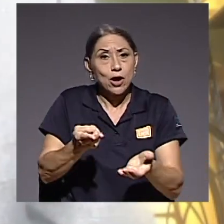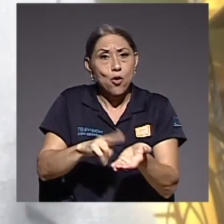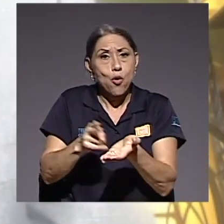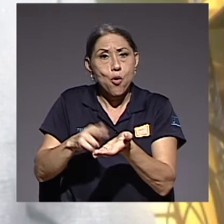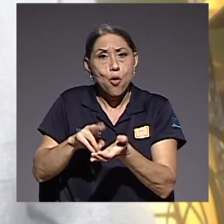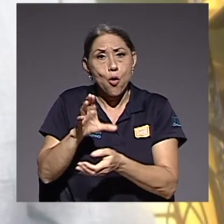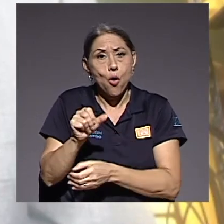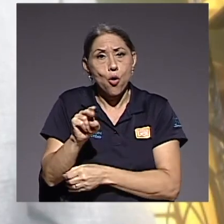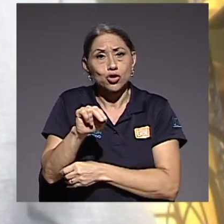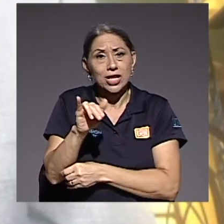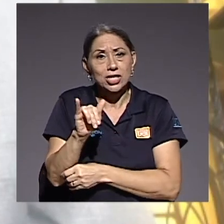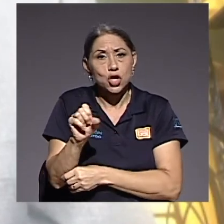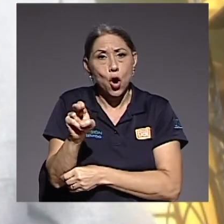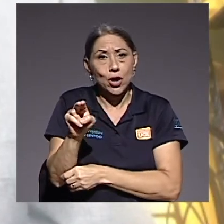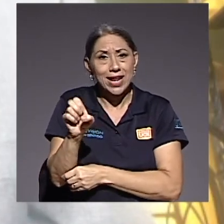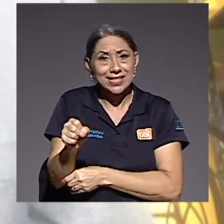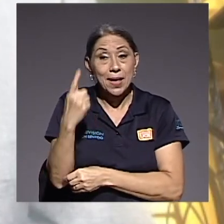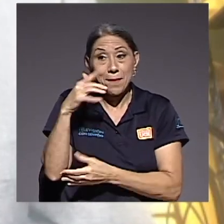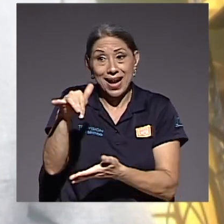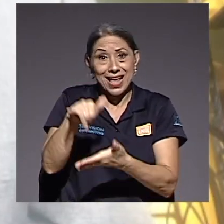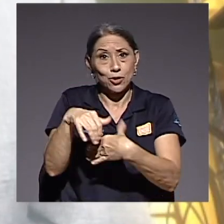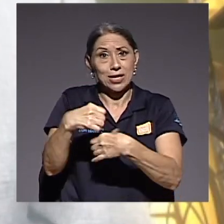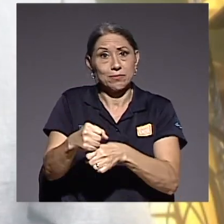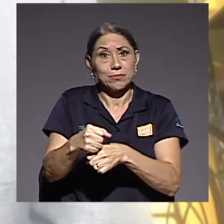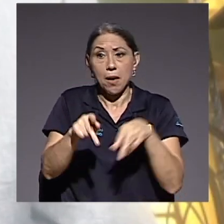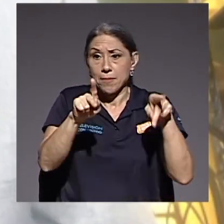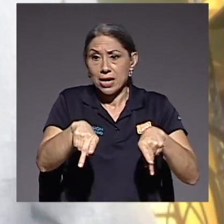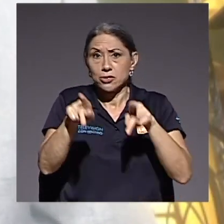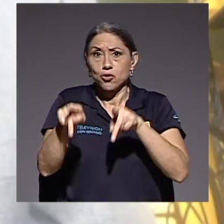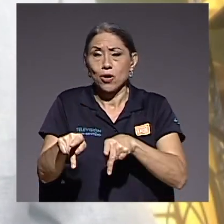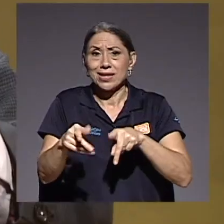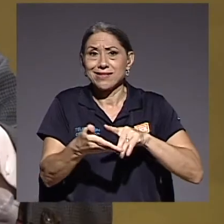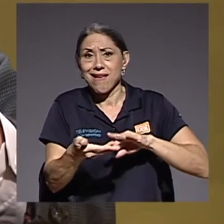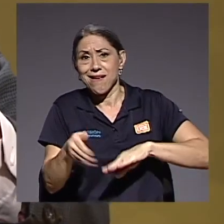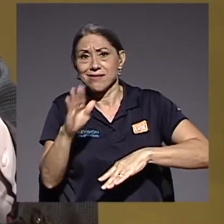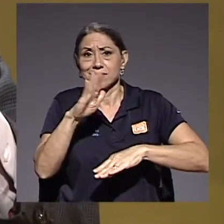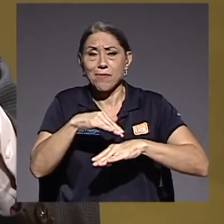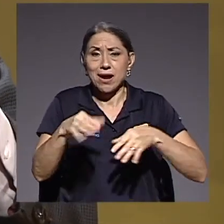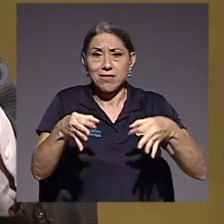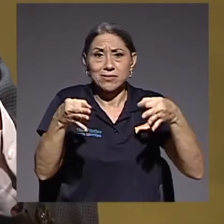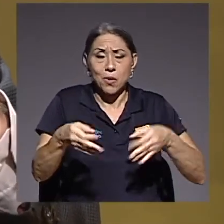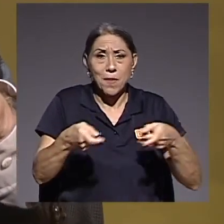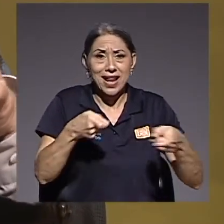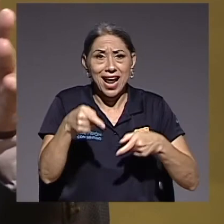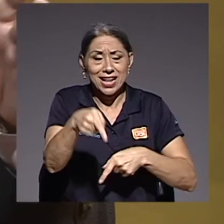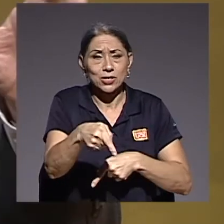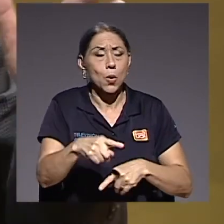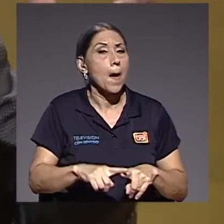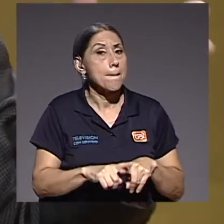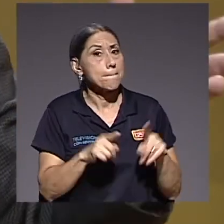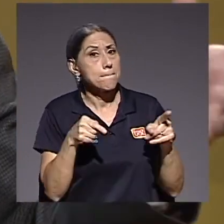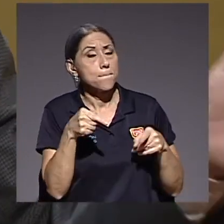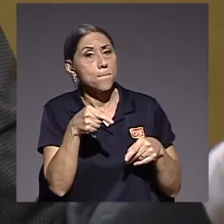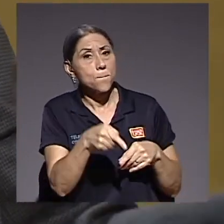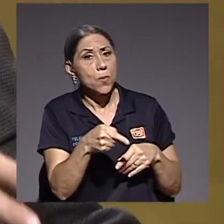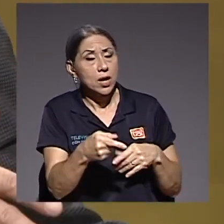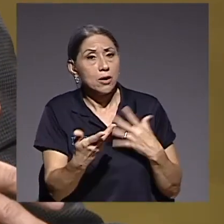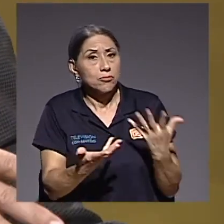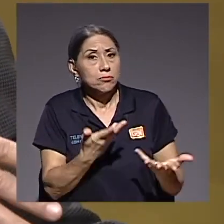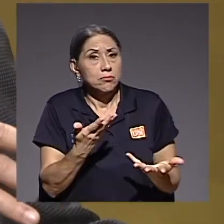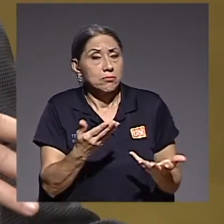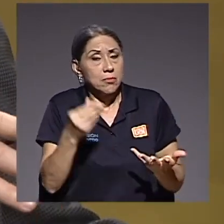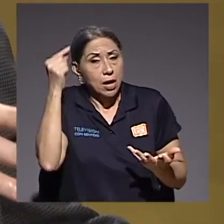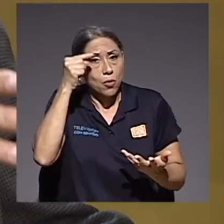la creamos, para que tengan los expertos para manejar eso. Bueno, pero es una concesión público-privada porque el